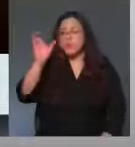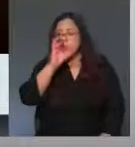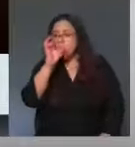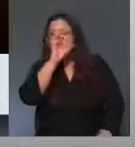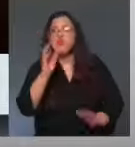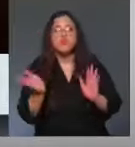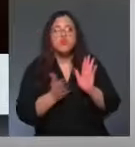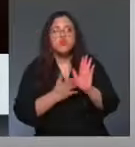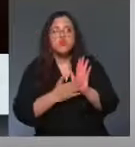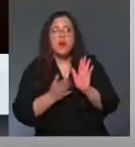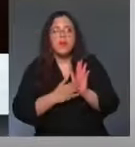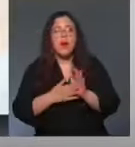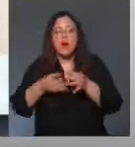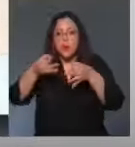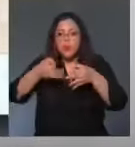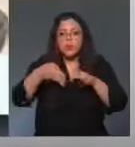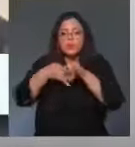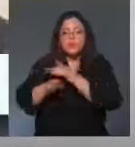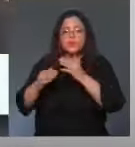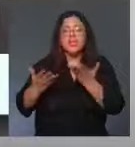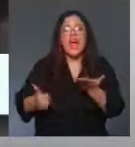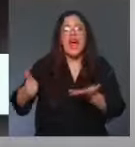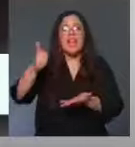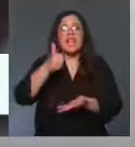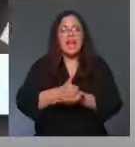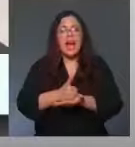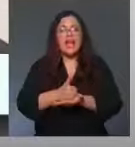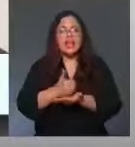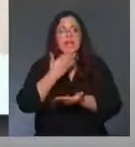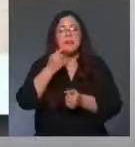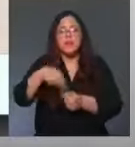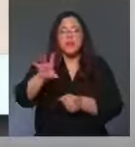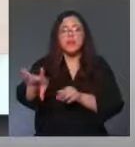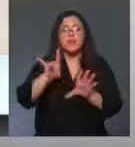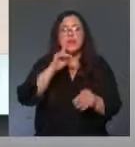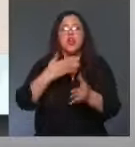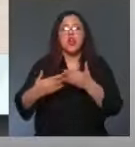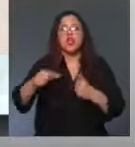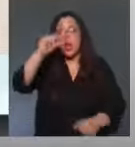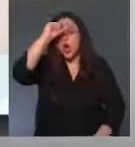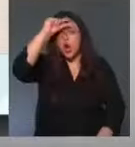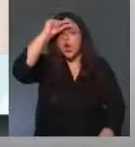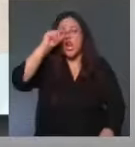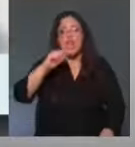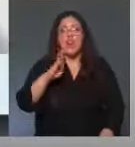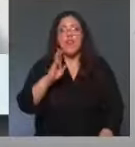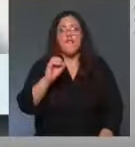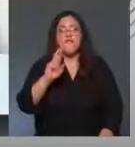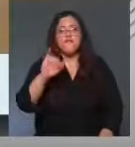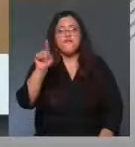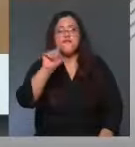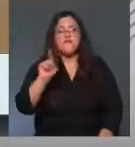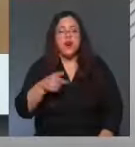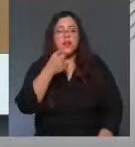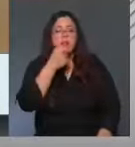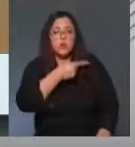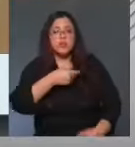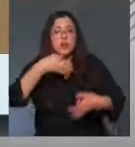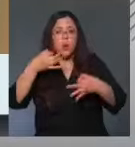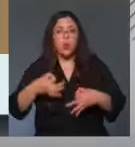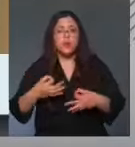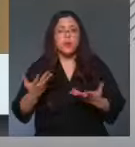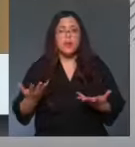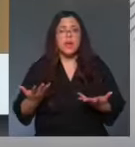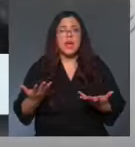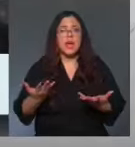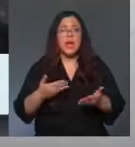evidencias. Allanamiento a la casa del alcalde, también reelegido, de Coronel, Boris Chamorro. Una denuncia interpuesta por el puerto de